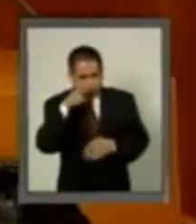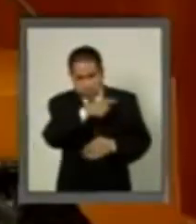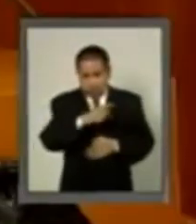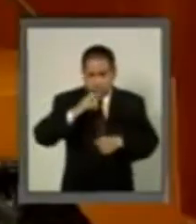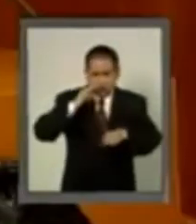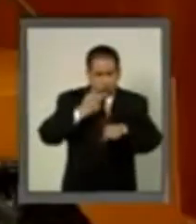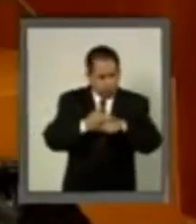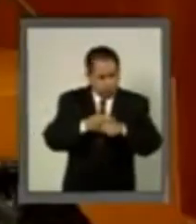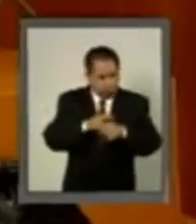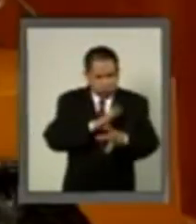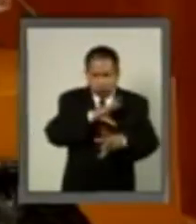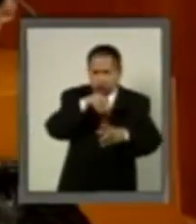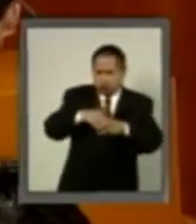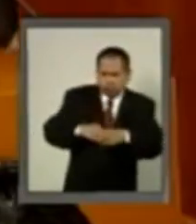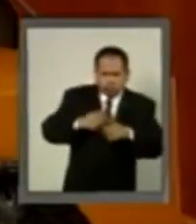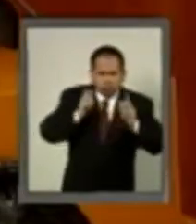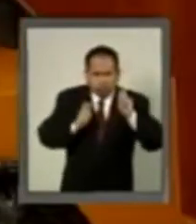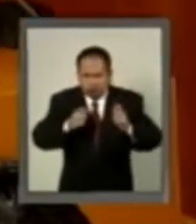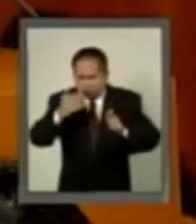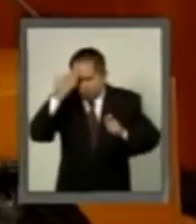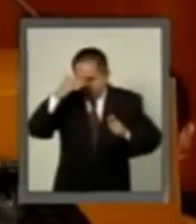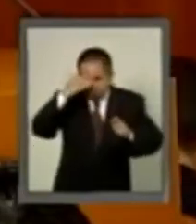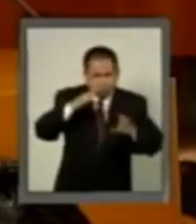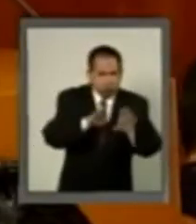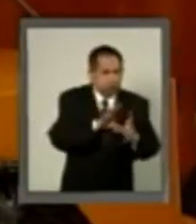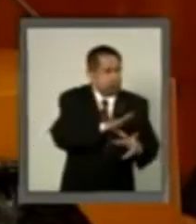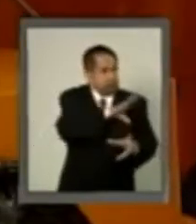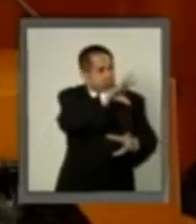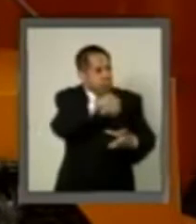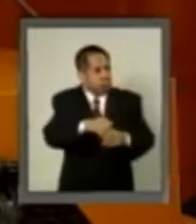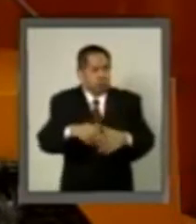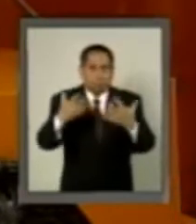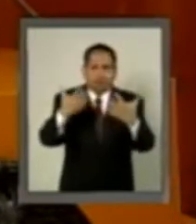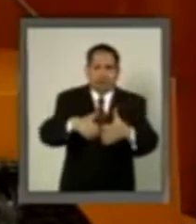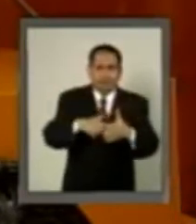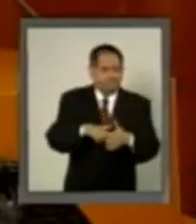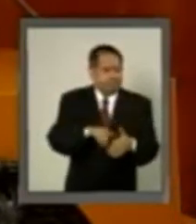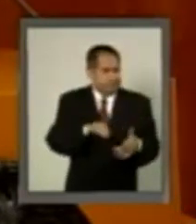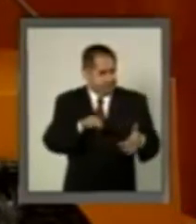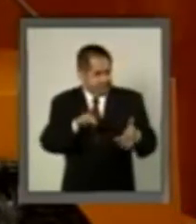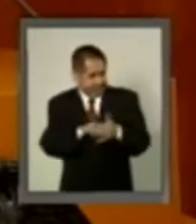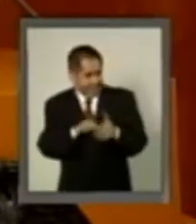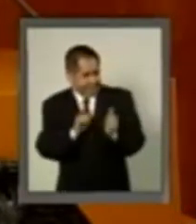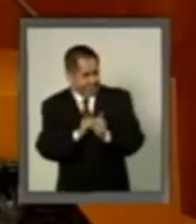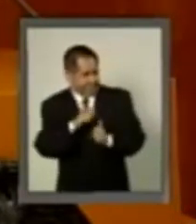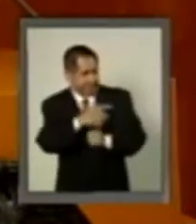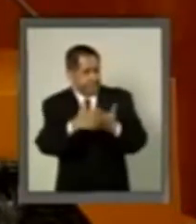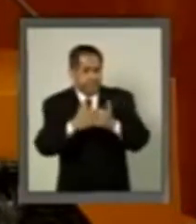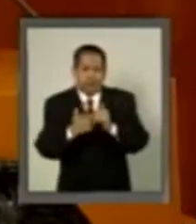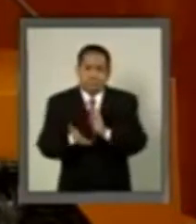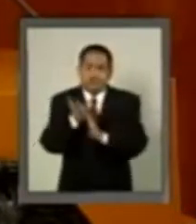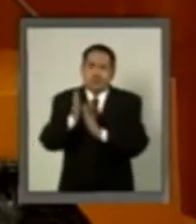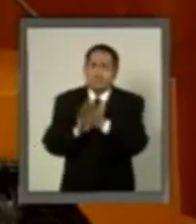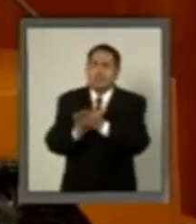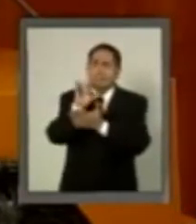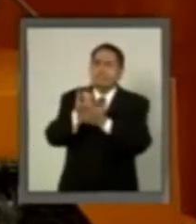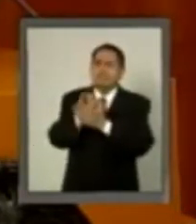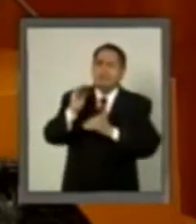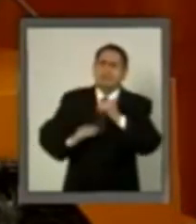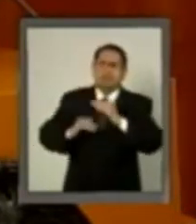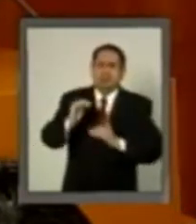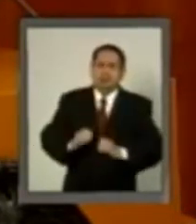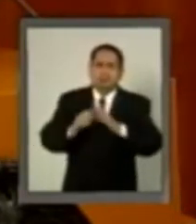yo hice el señalamiento sobre algunas empresas que están vinculadas al tema de la trata, que se le han dado adjudicaciones directas,